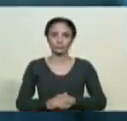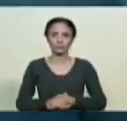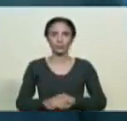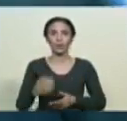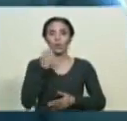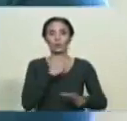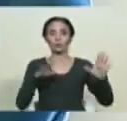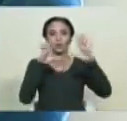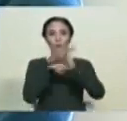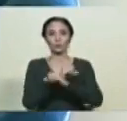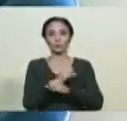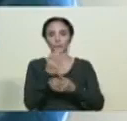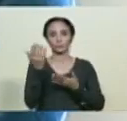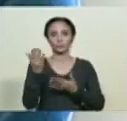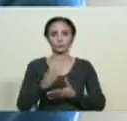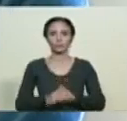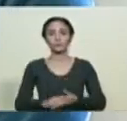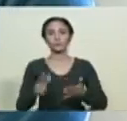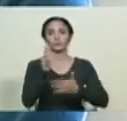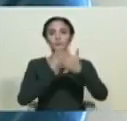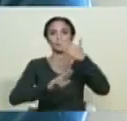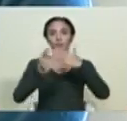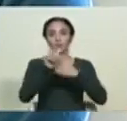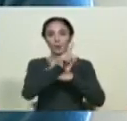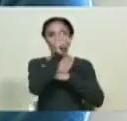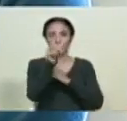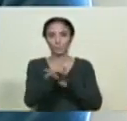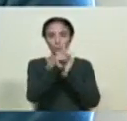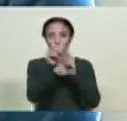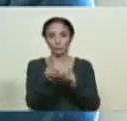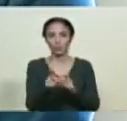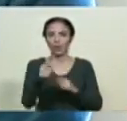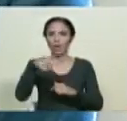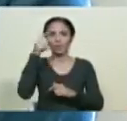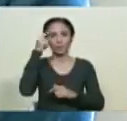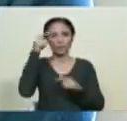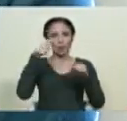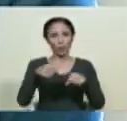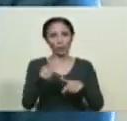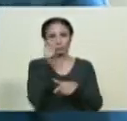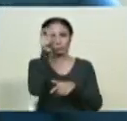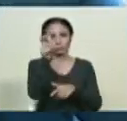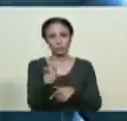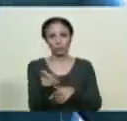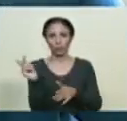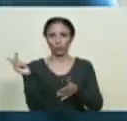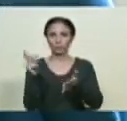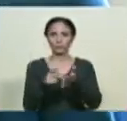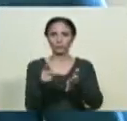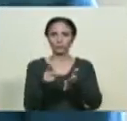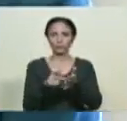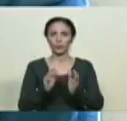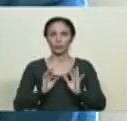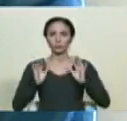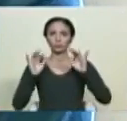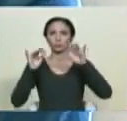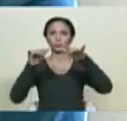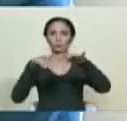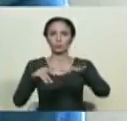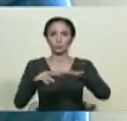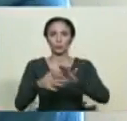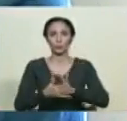Buenas noches. Tengo tres preguntas. El día de hoy, las personas que asistieron a los centros